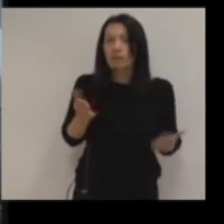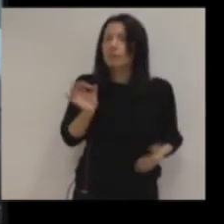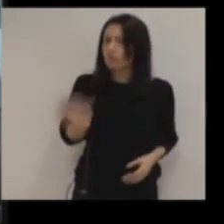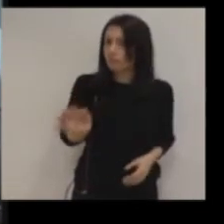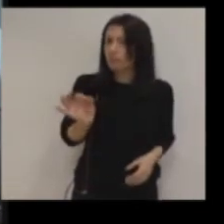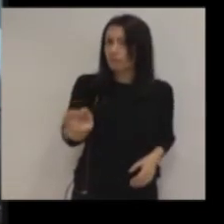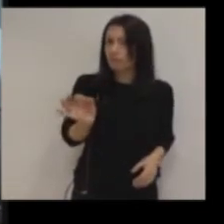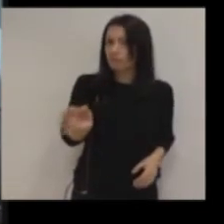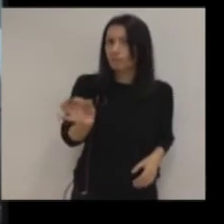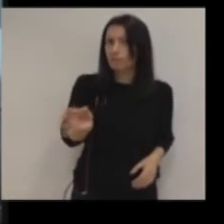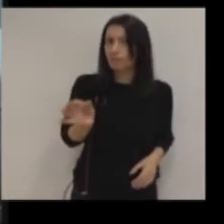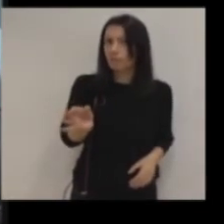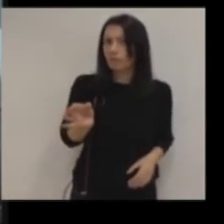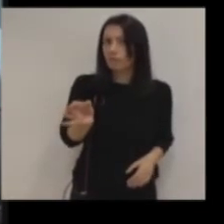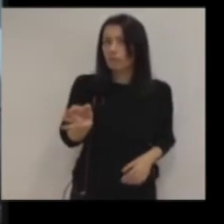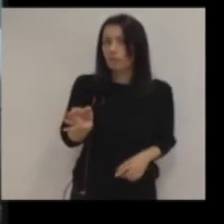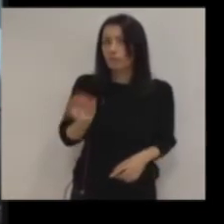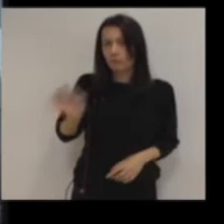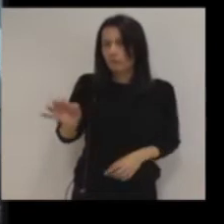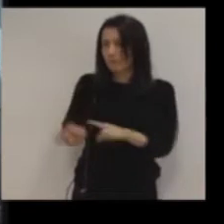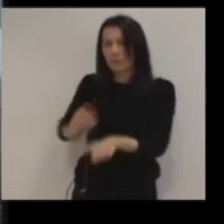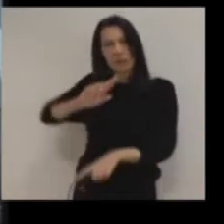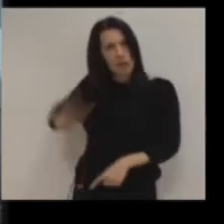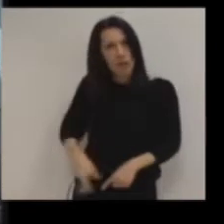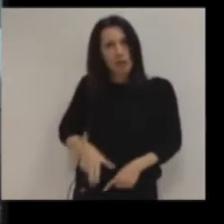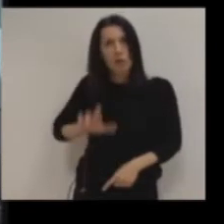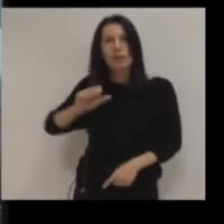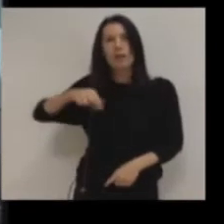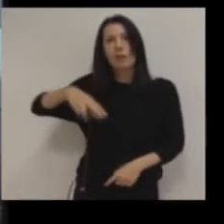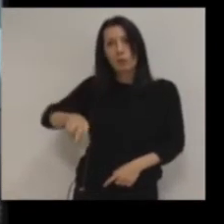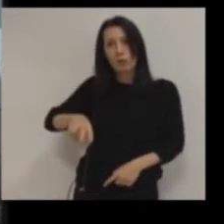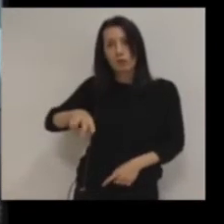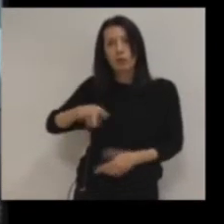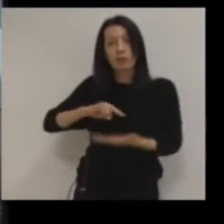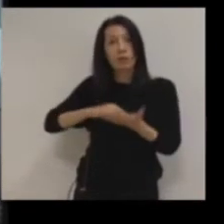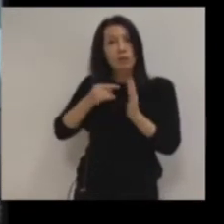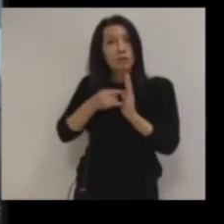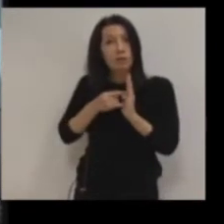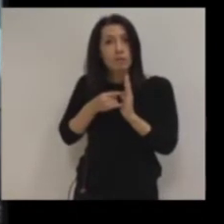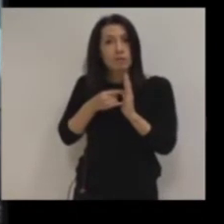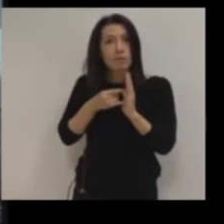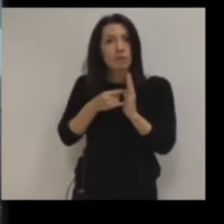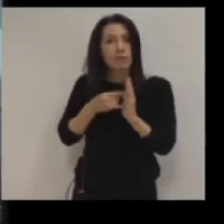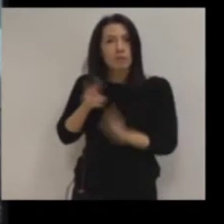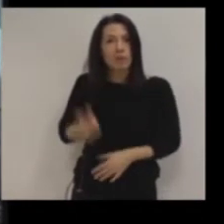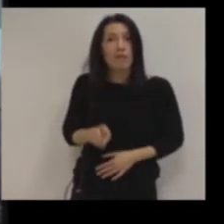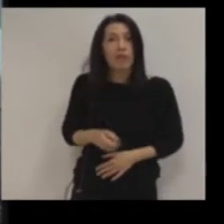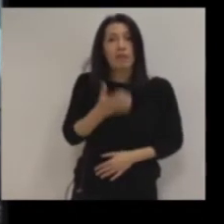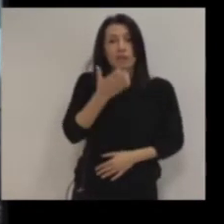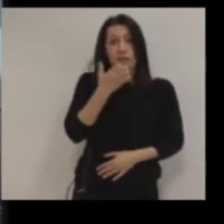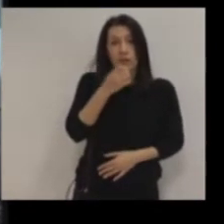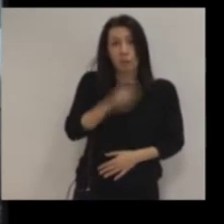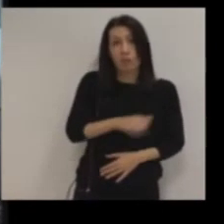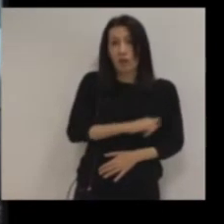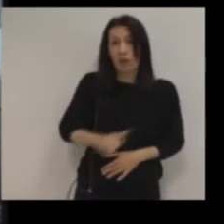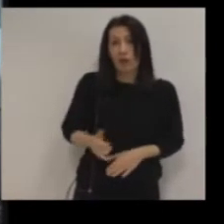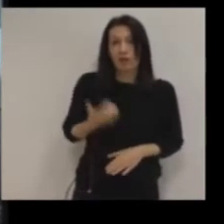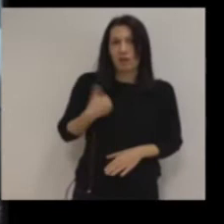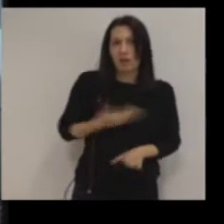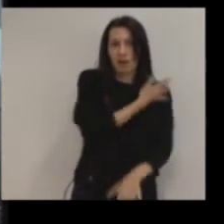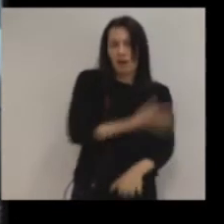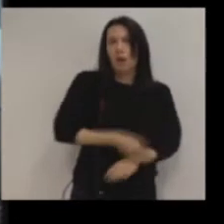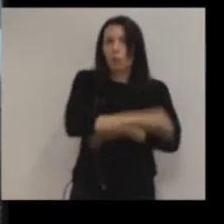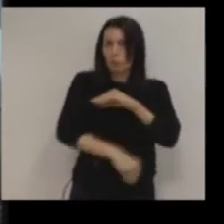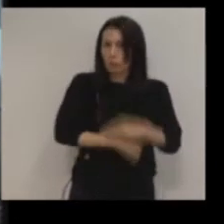cierto que, y tienes mucha razón, Ramón, la tecnología sirve para quien la tiene. Y esto me